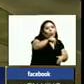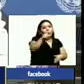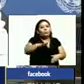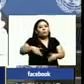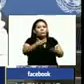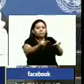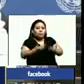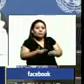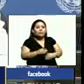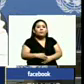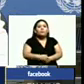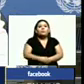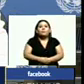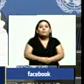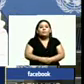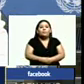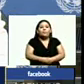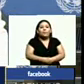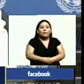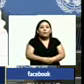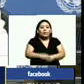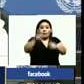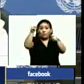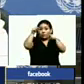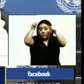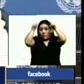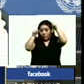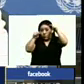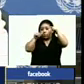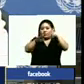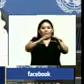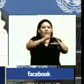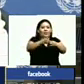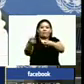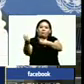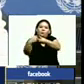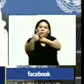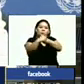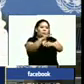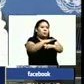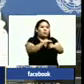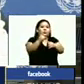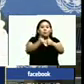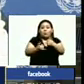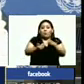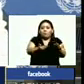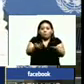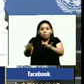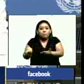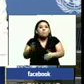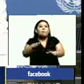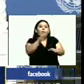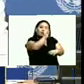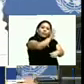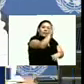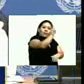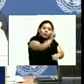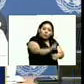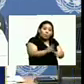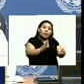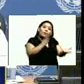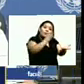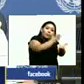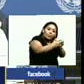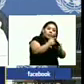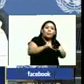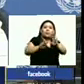Las Naciones Unidas Y sus socios Finalizaron el plan De respuesta humanitaria Para Venezuela Para ayudar dentro De Venezuela